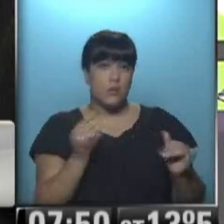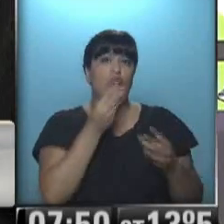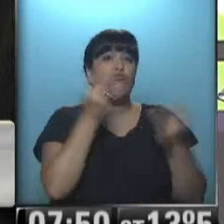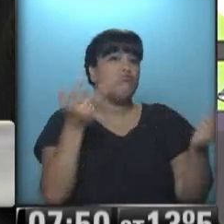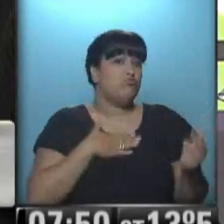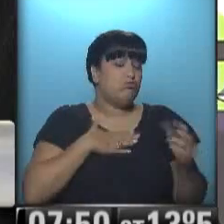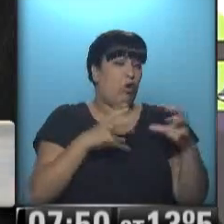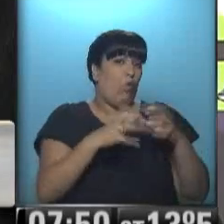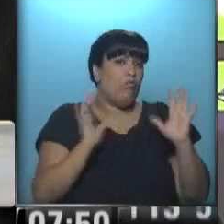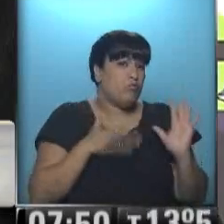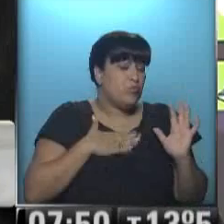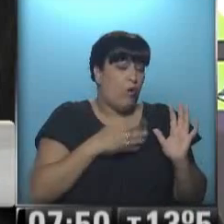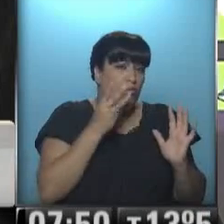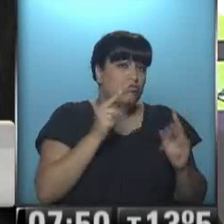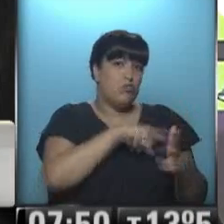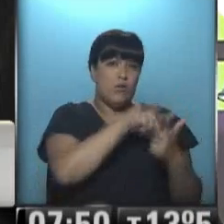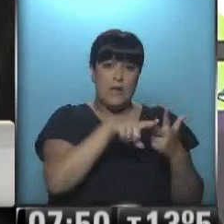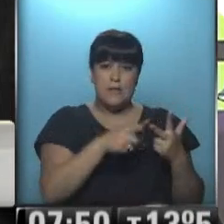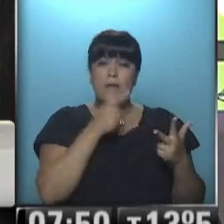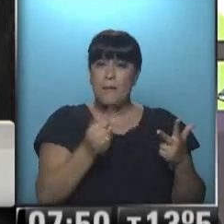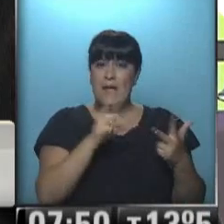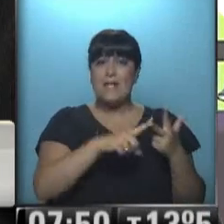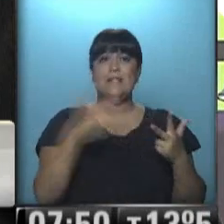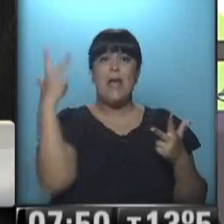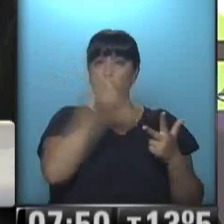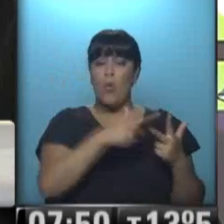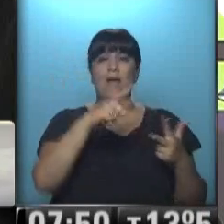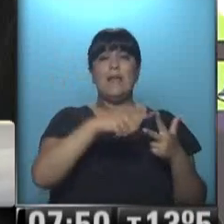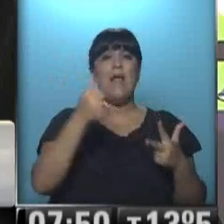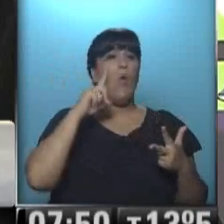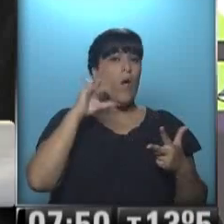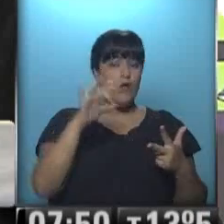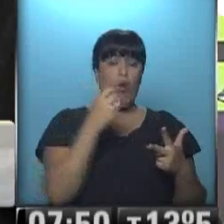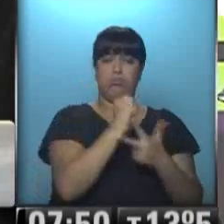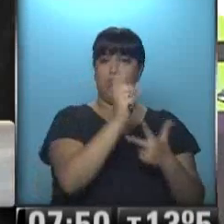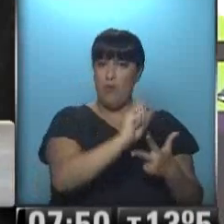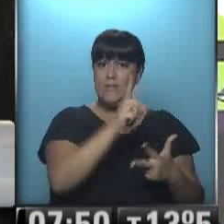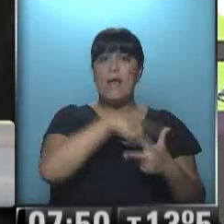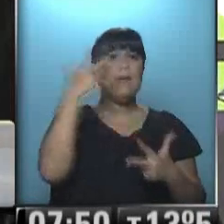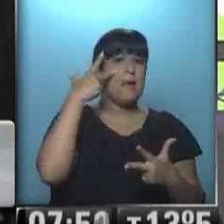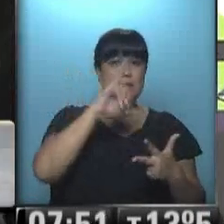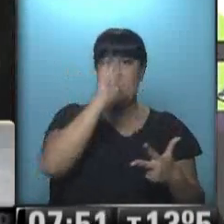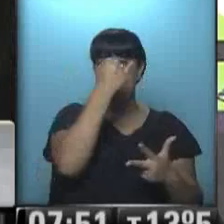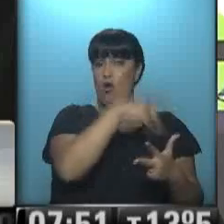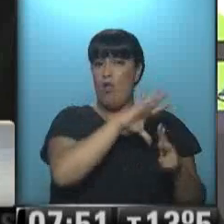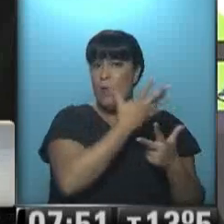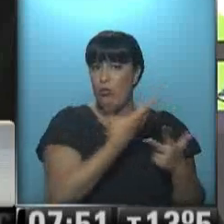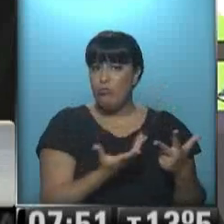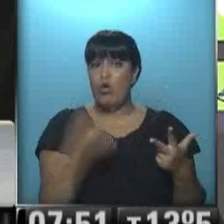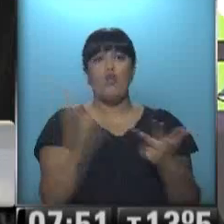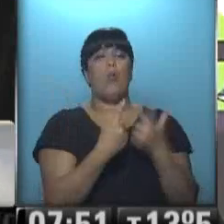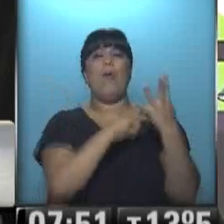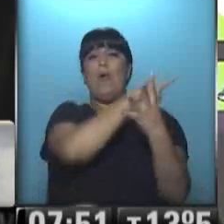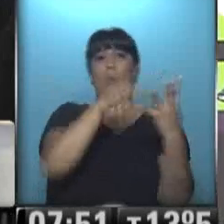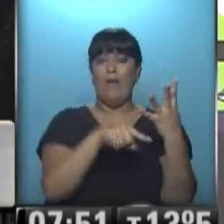futbolístico. ¿A vos te parece que Higuaín y Agüero no son grandes jugadores? Sí. Y Messi no es el mejor del mundo. Totalmente. Digo, no puedo llevar 4-9